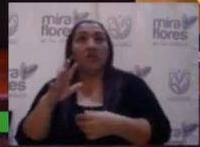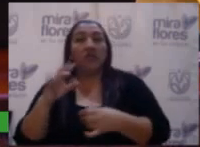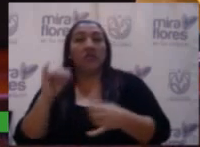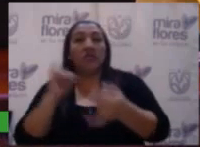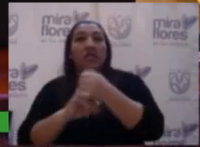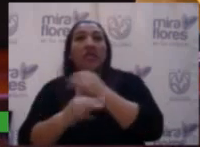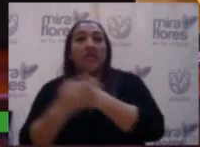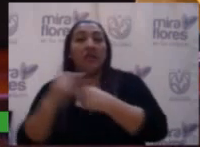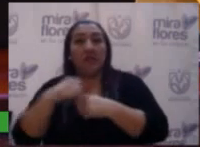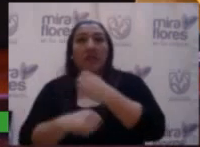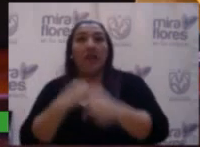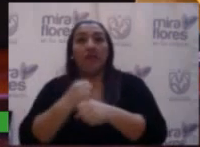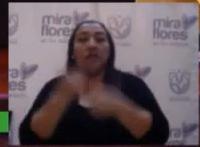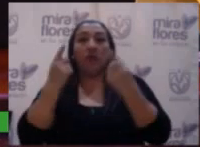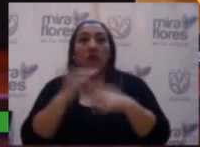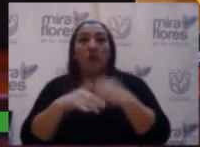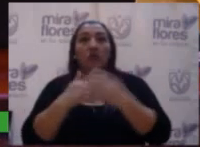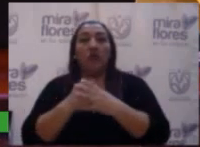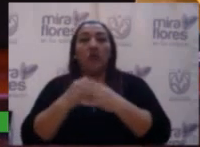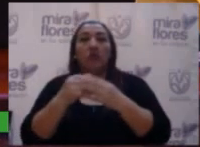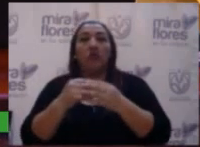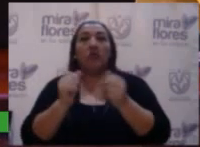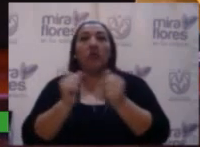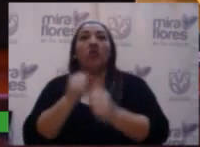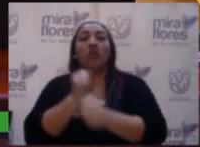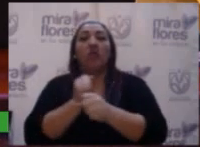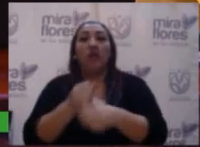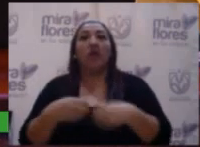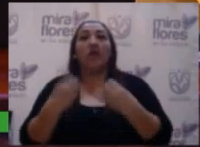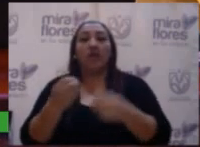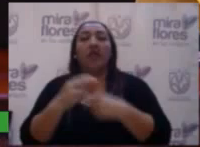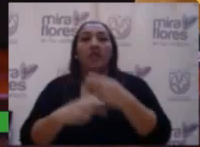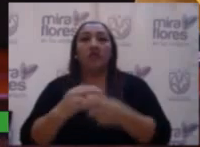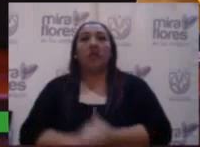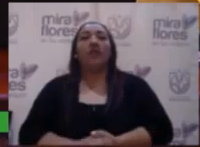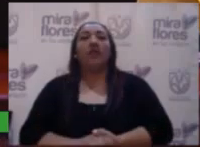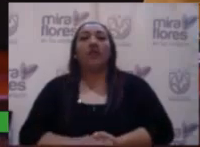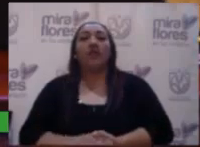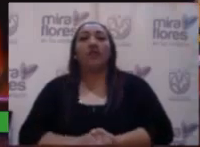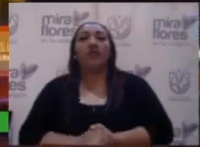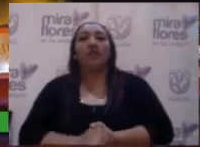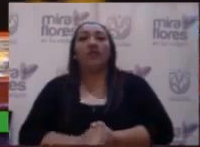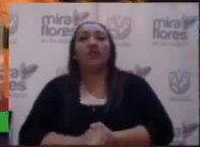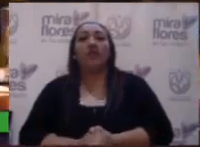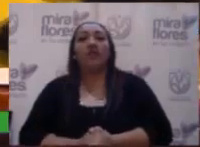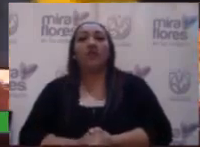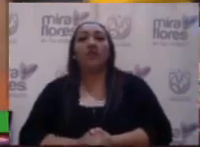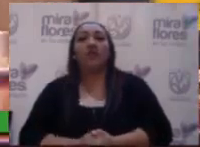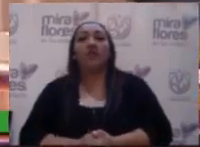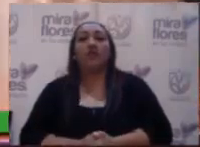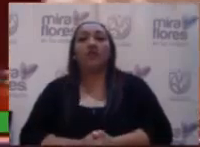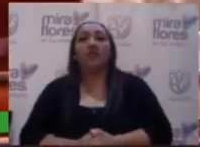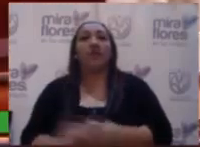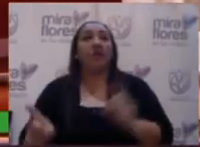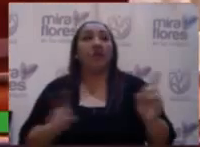inclusive por motivos personales y acuerdo con su periodo vacacional correspondiente el debate